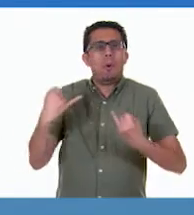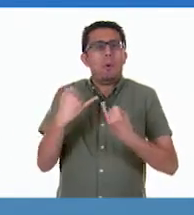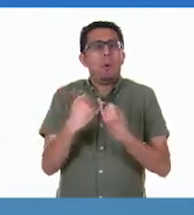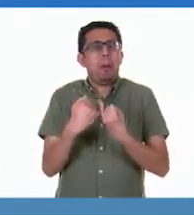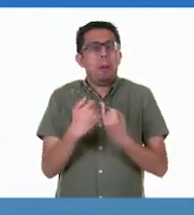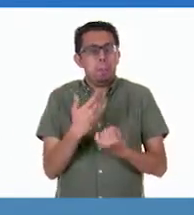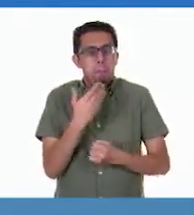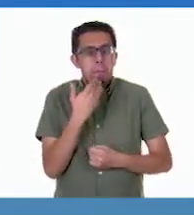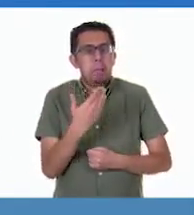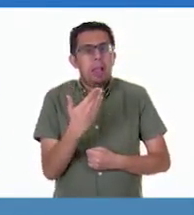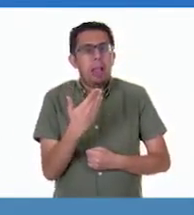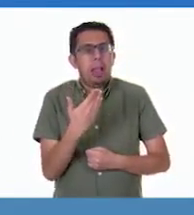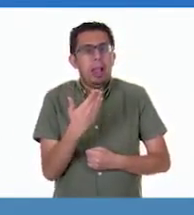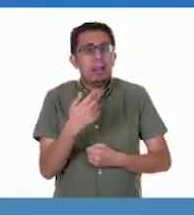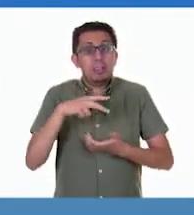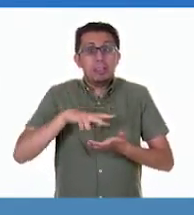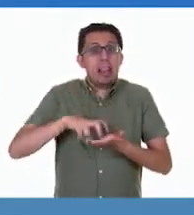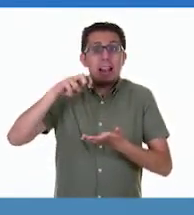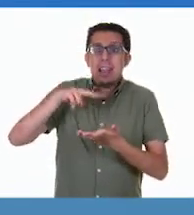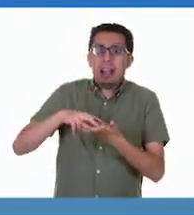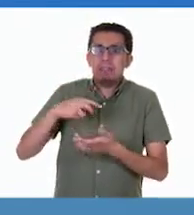muy bien eso de la saltada.